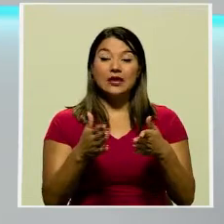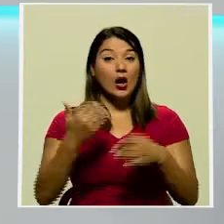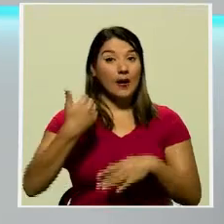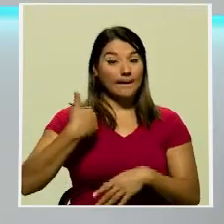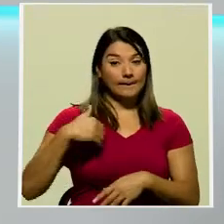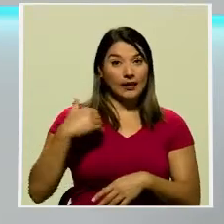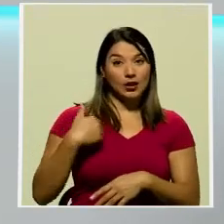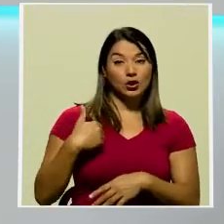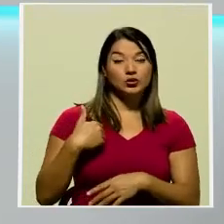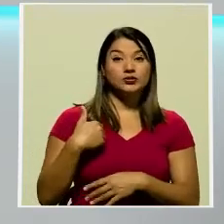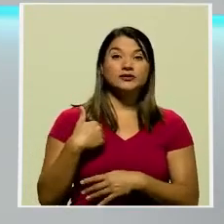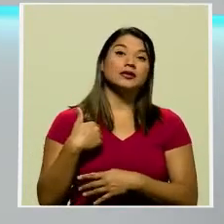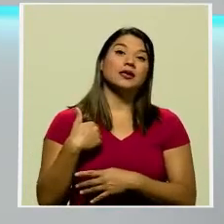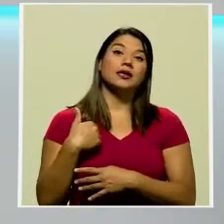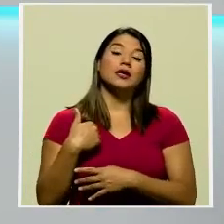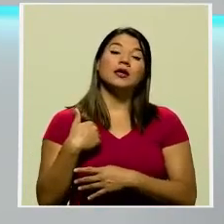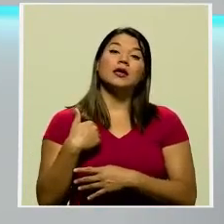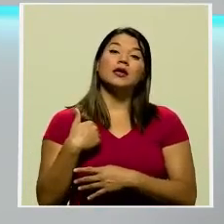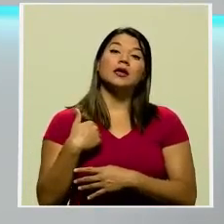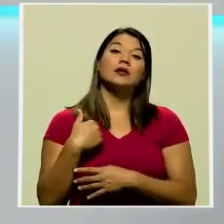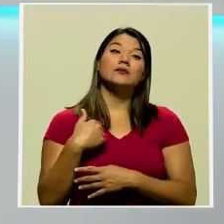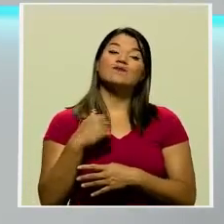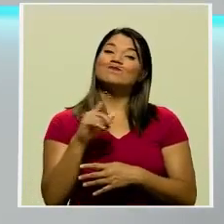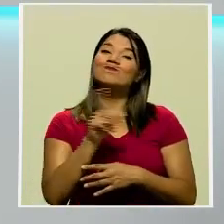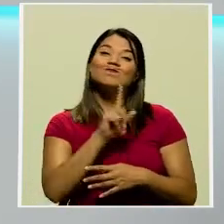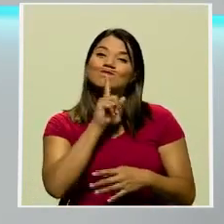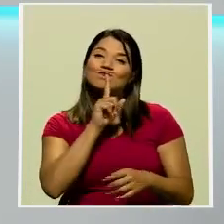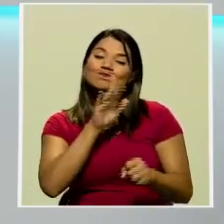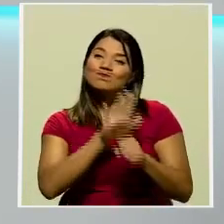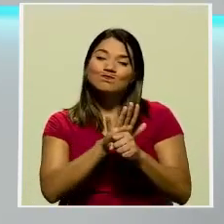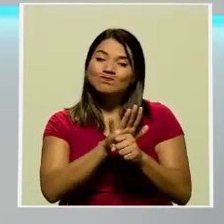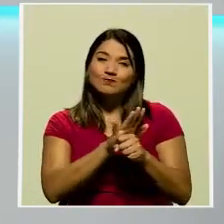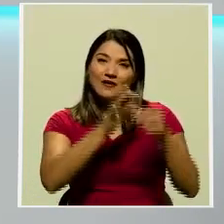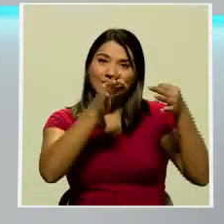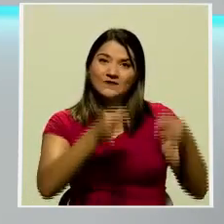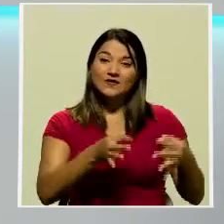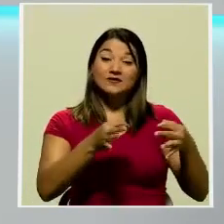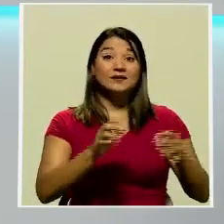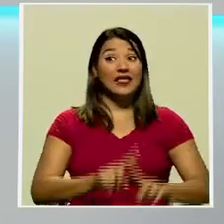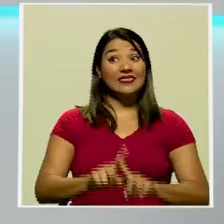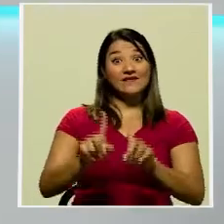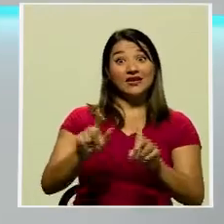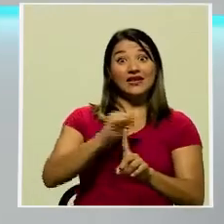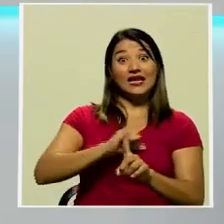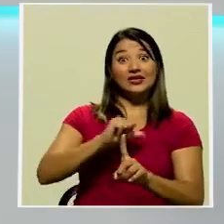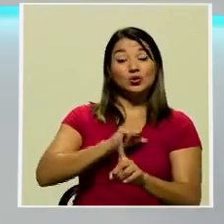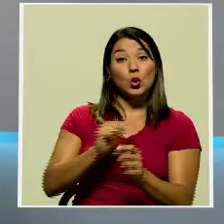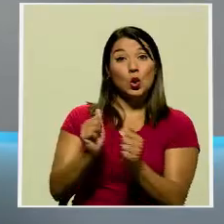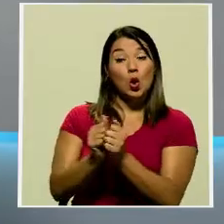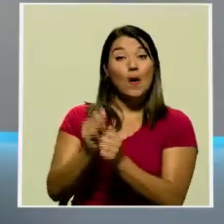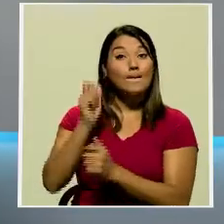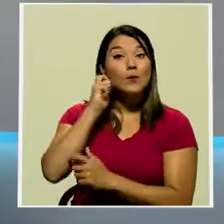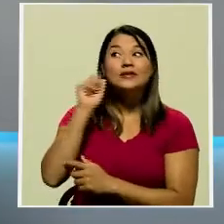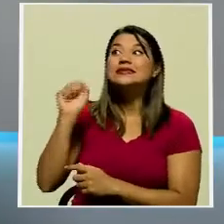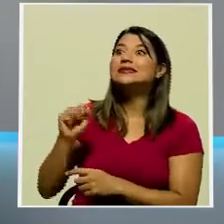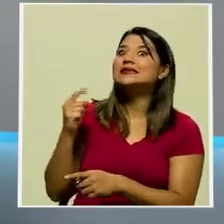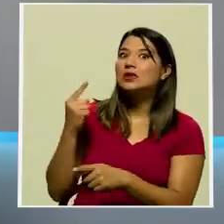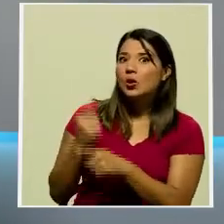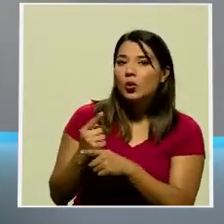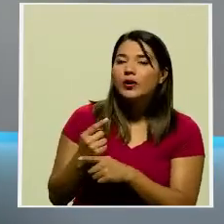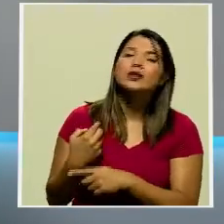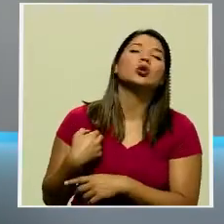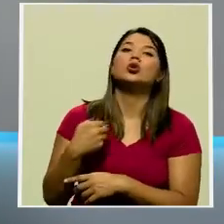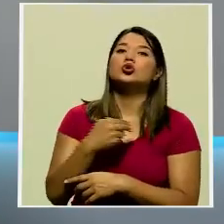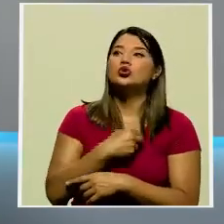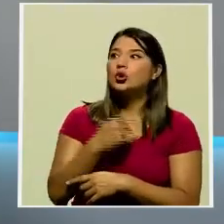varones no han dado completamente la talla, muy diferente al resultado en la Liga Femenina. Exactamente, hemos tenido